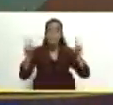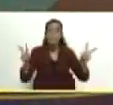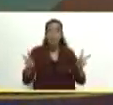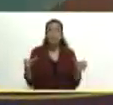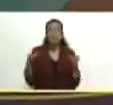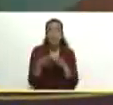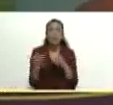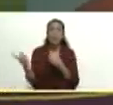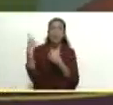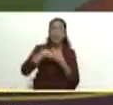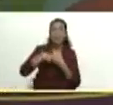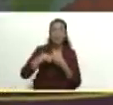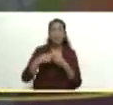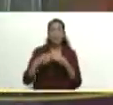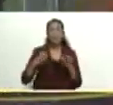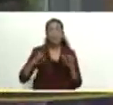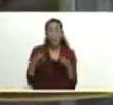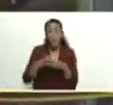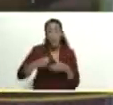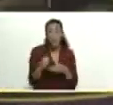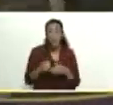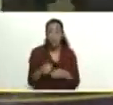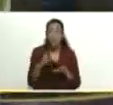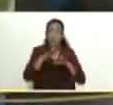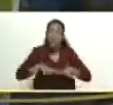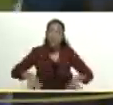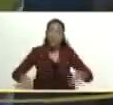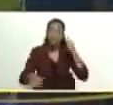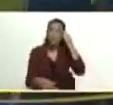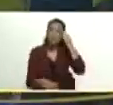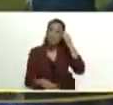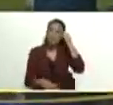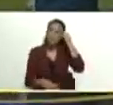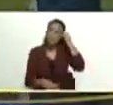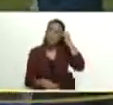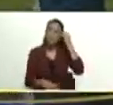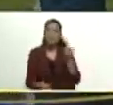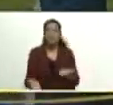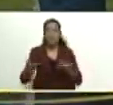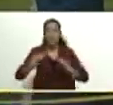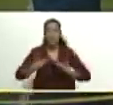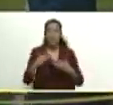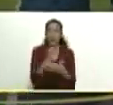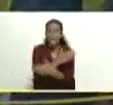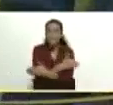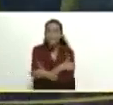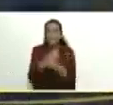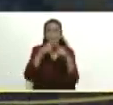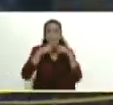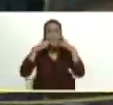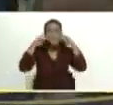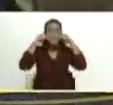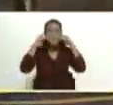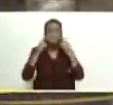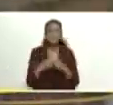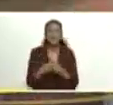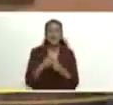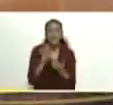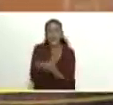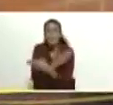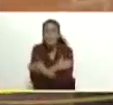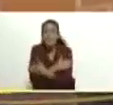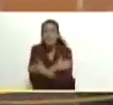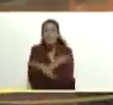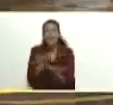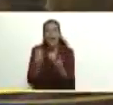paz. Aquí está el pueblo hoy que se desborda en este lugar, recibiendo con un abrazo y con una sonrisa de cariño a nuestro